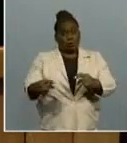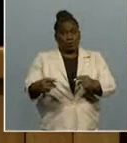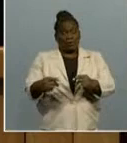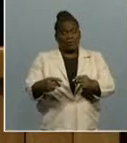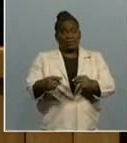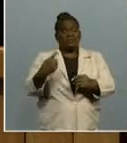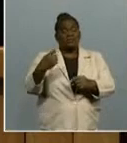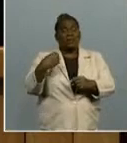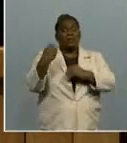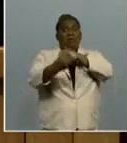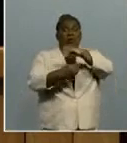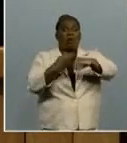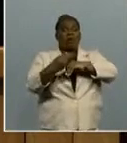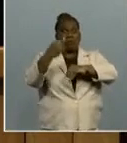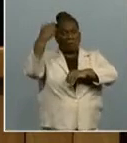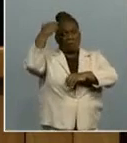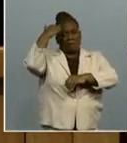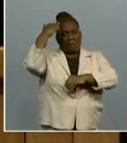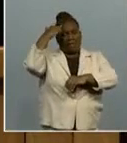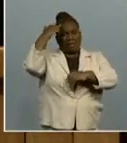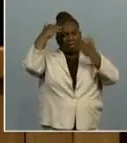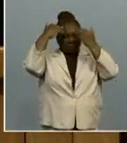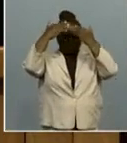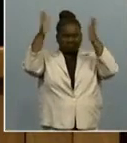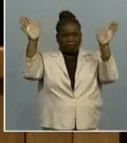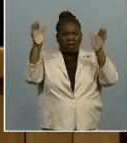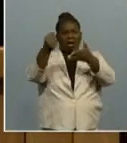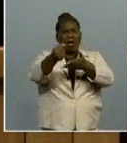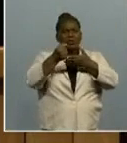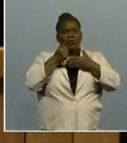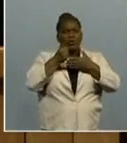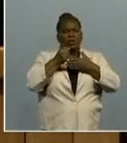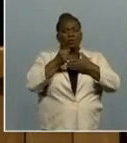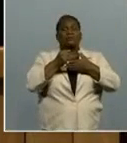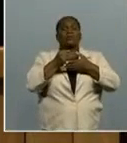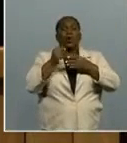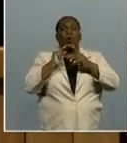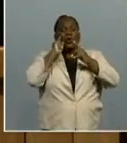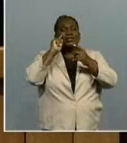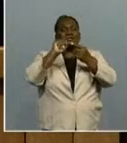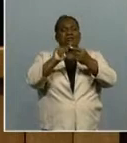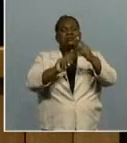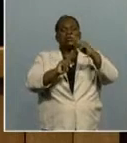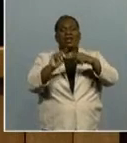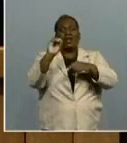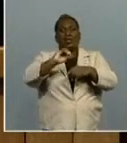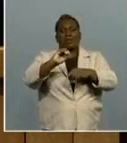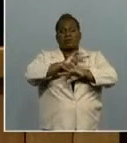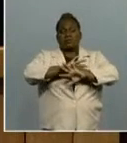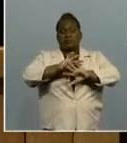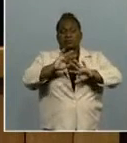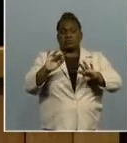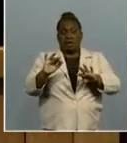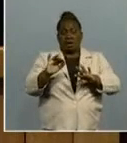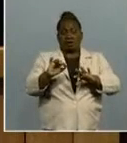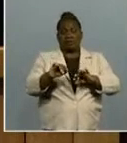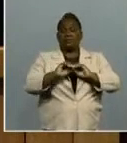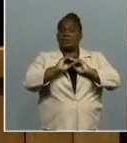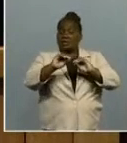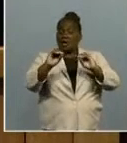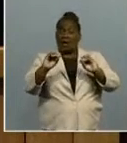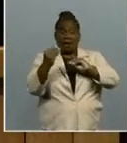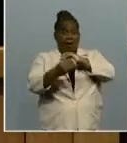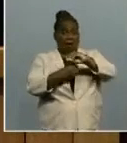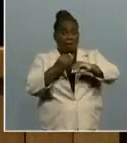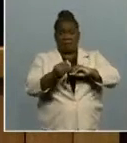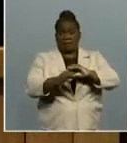cambio de mentalidad que faciliten estos propósitos ya es hora de pasar del llamado a la transformación